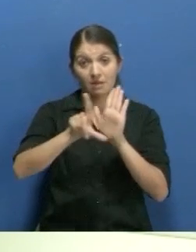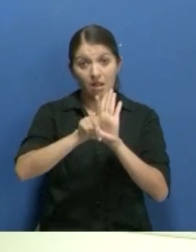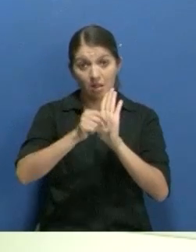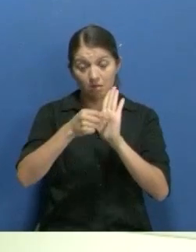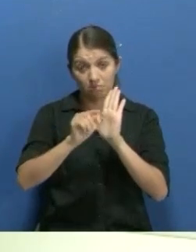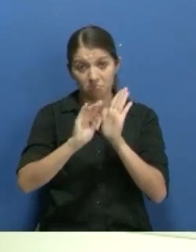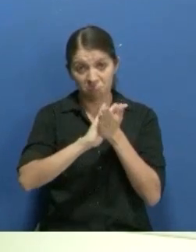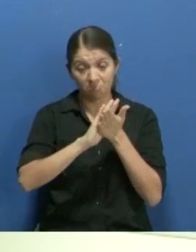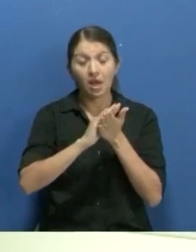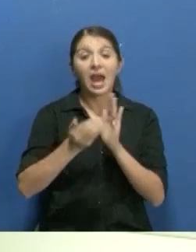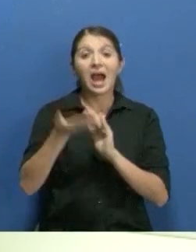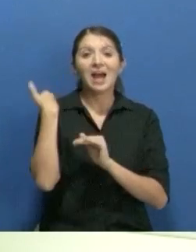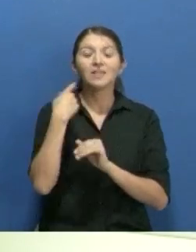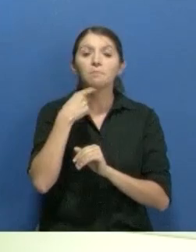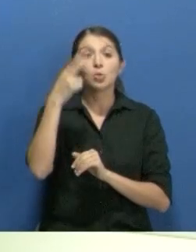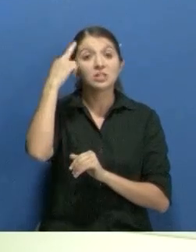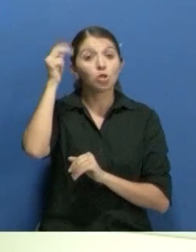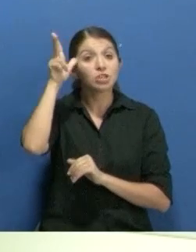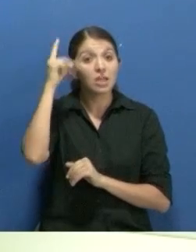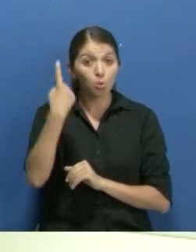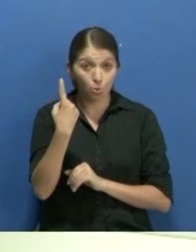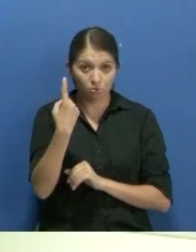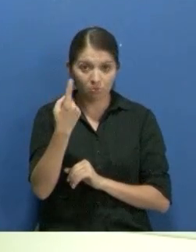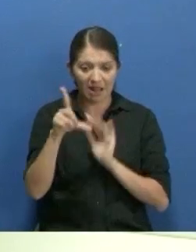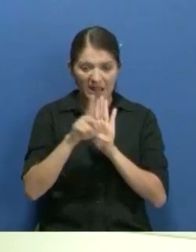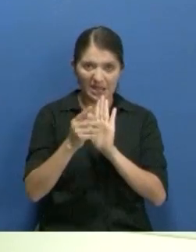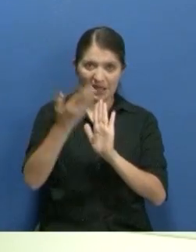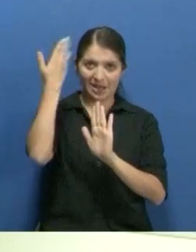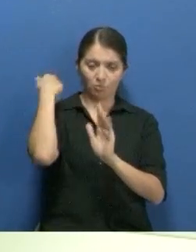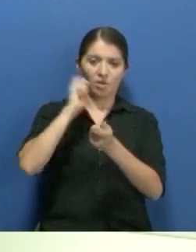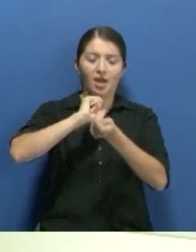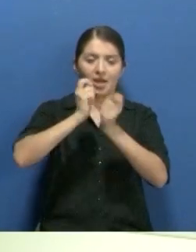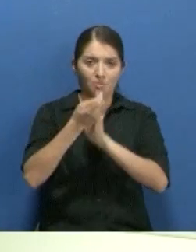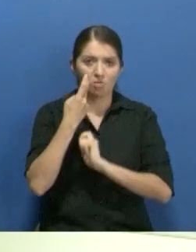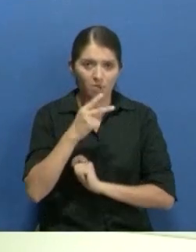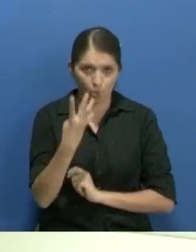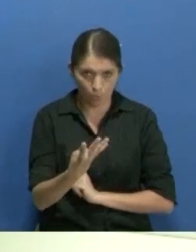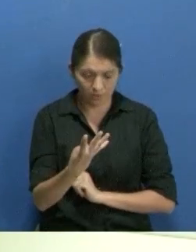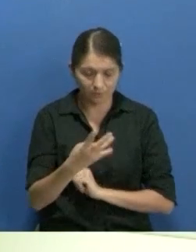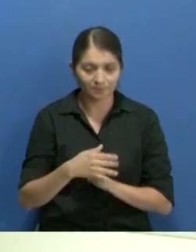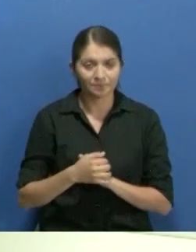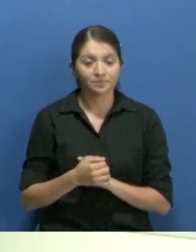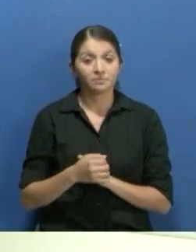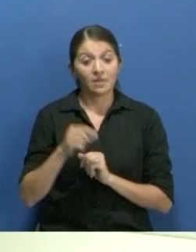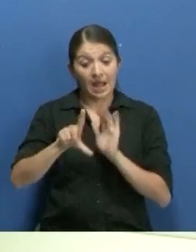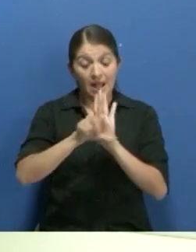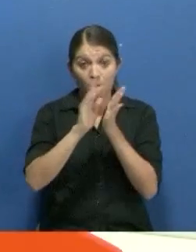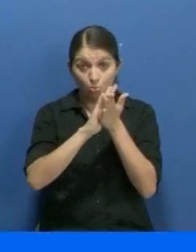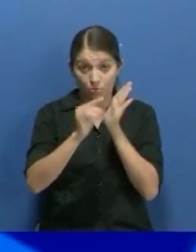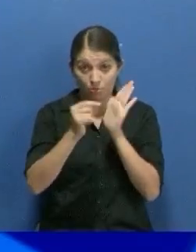ley de migraciones. A grandes rasgos y entre muchos puntos que tiene esta reforma es controles más estrictos para extranjeros que